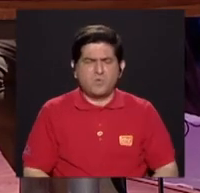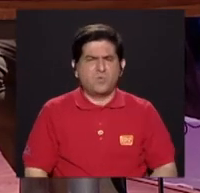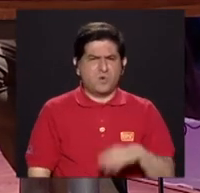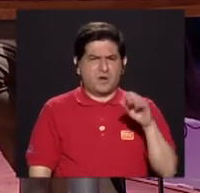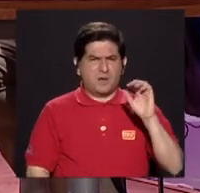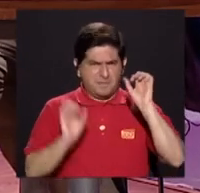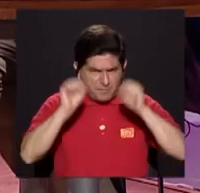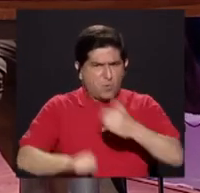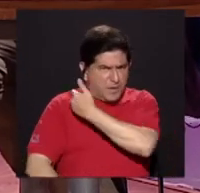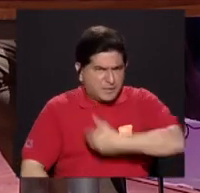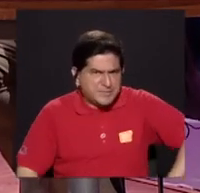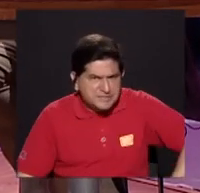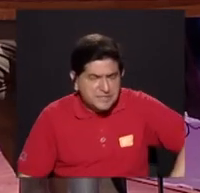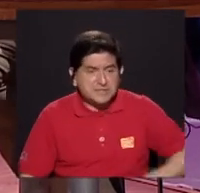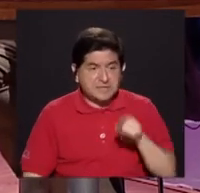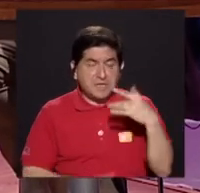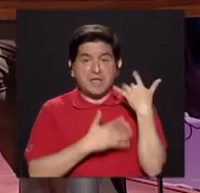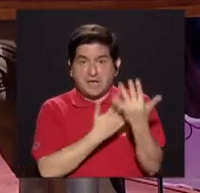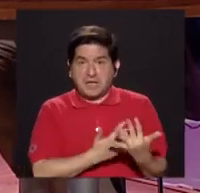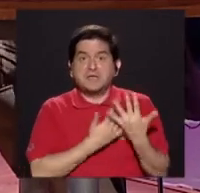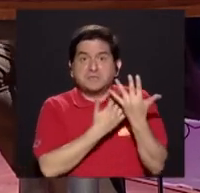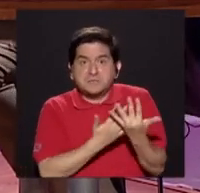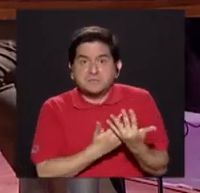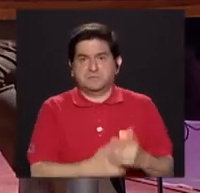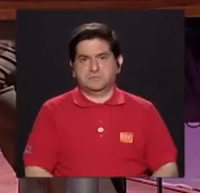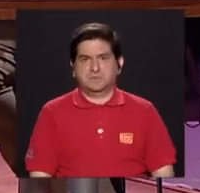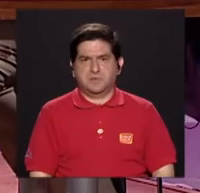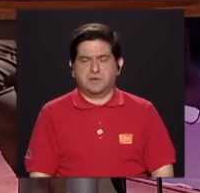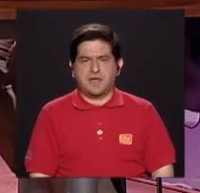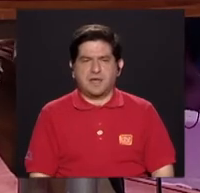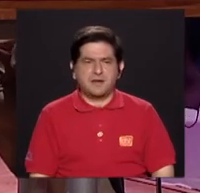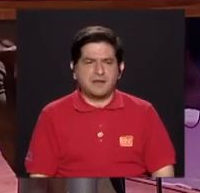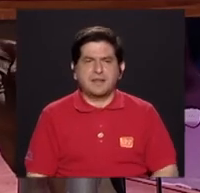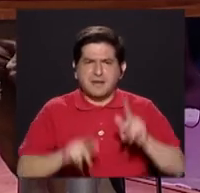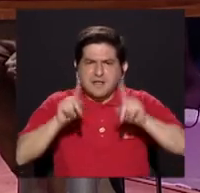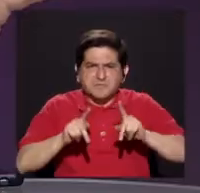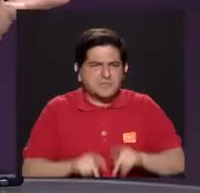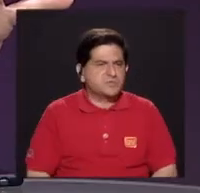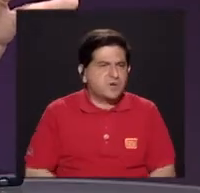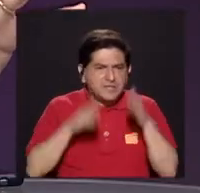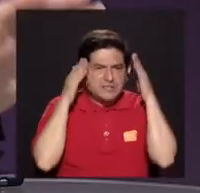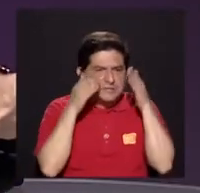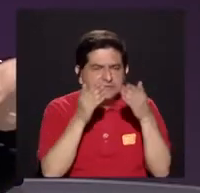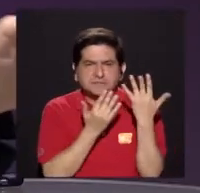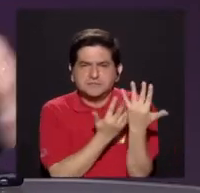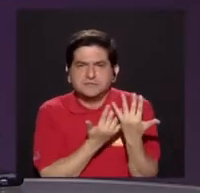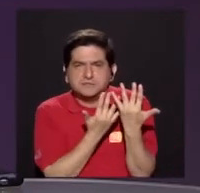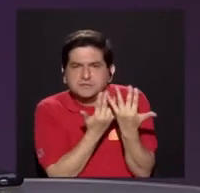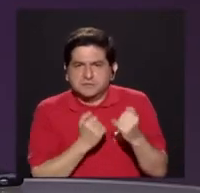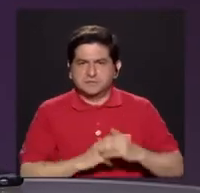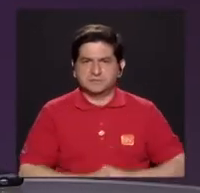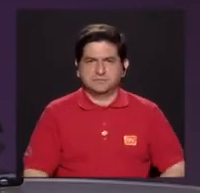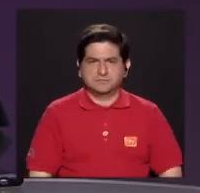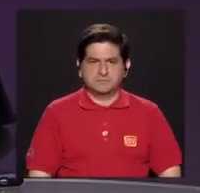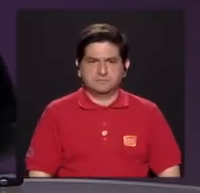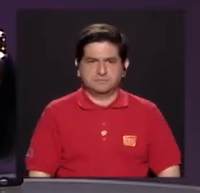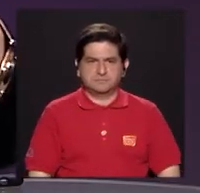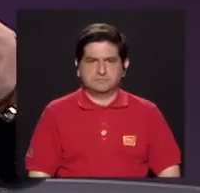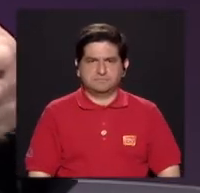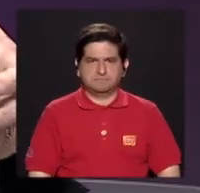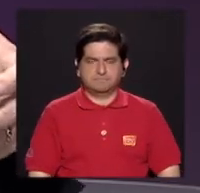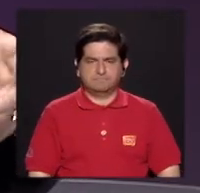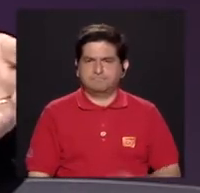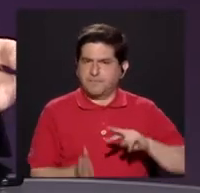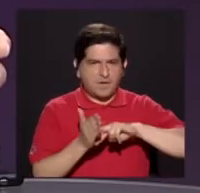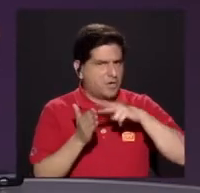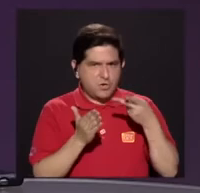Sí, sí, se esperaba una mujer. Se esperaba una mujer. Se generó una expectativa. ¿De acuerdo? Eso no